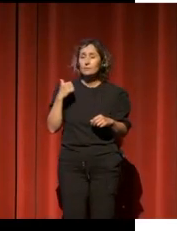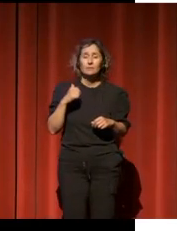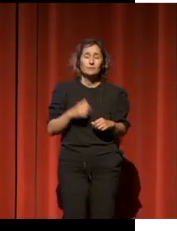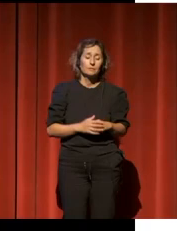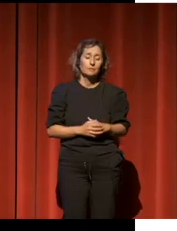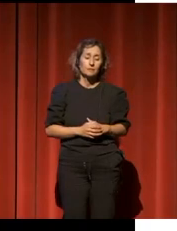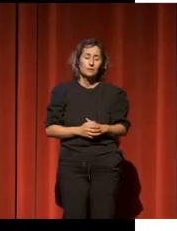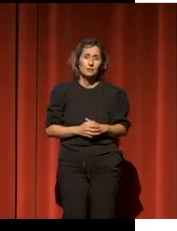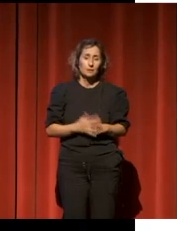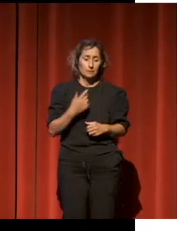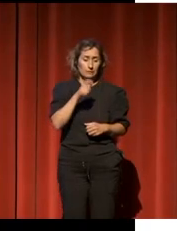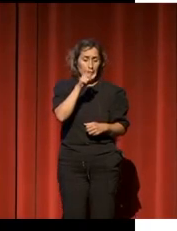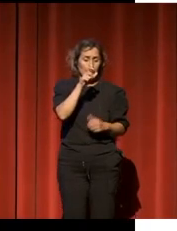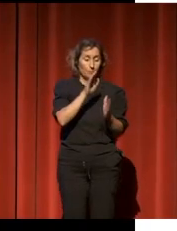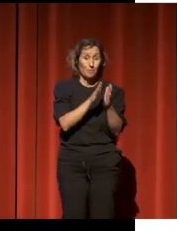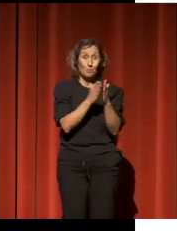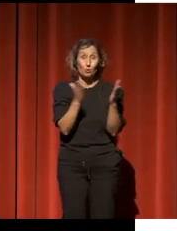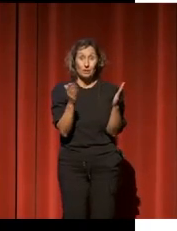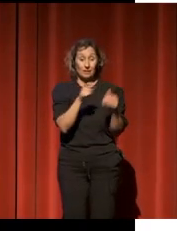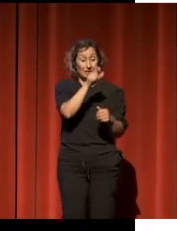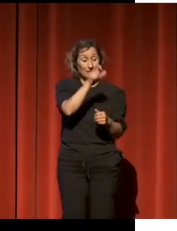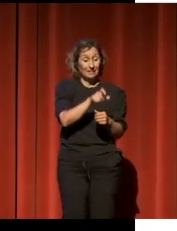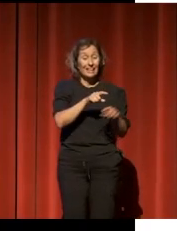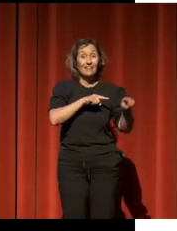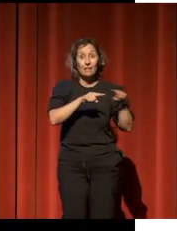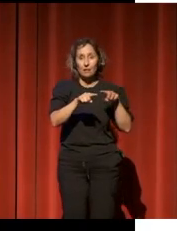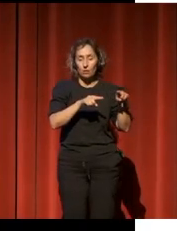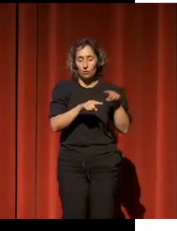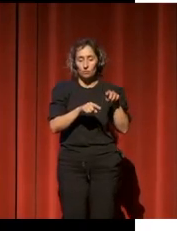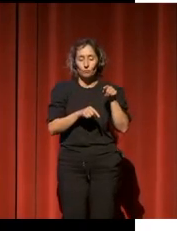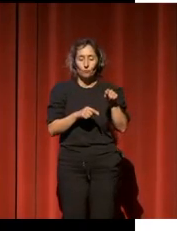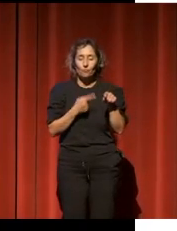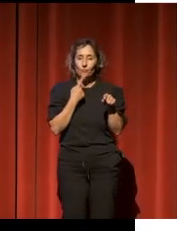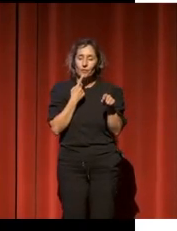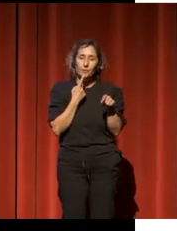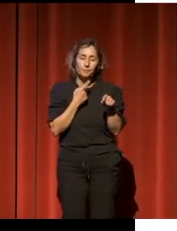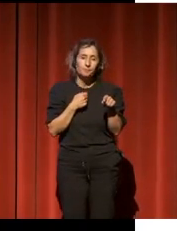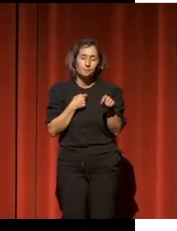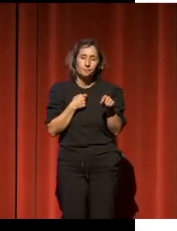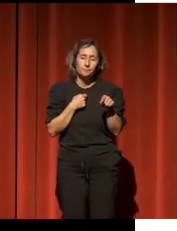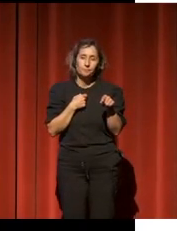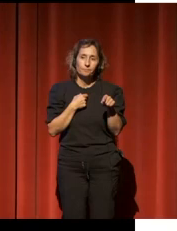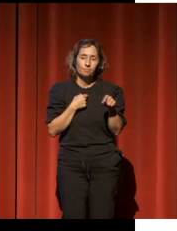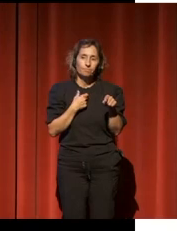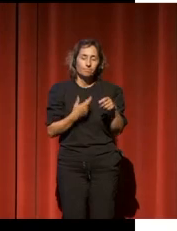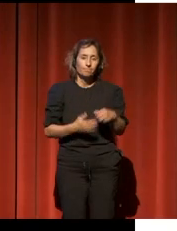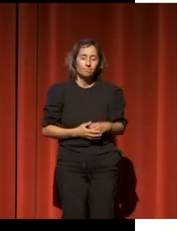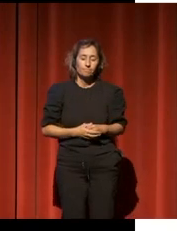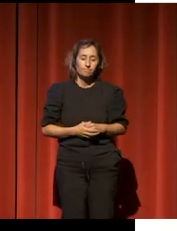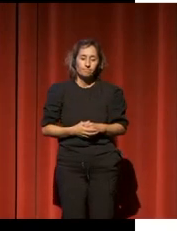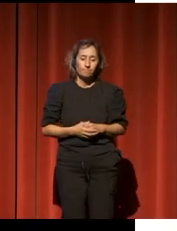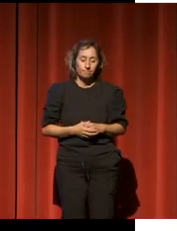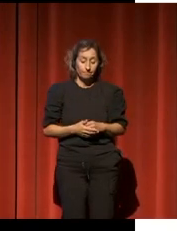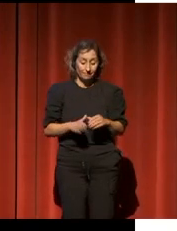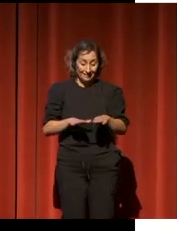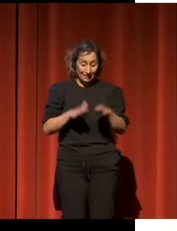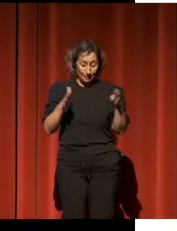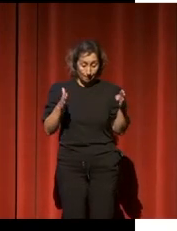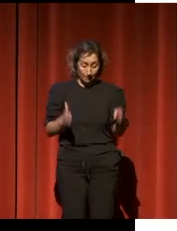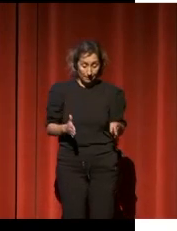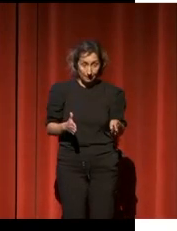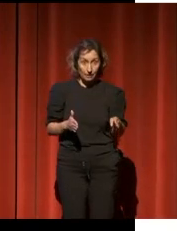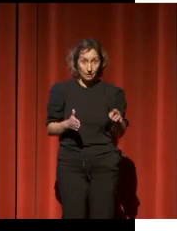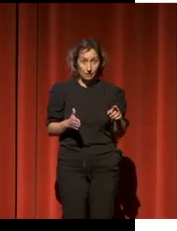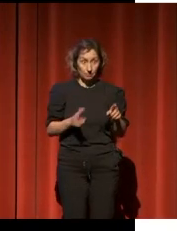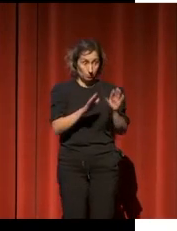personal de dirección de una biblioteca que relata como de su de la mesa intersectorial de la que